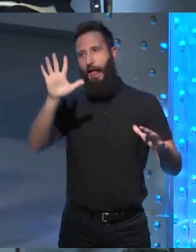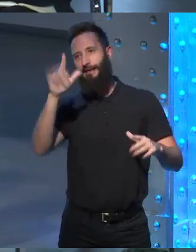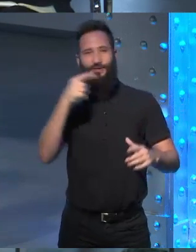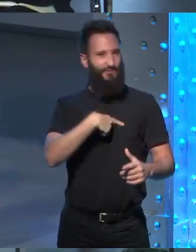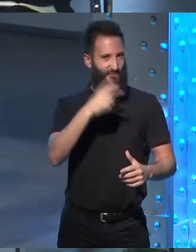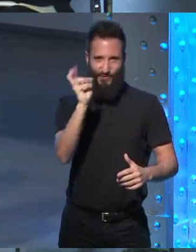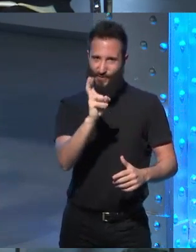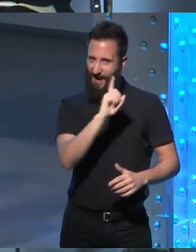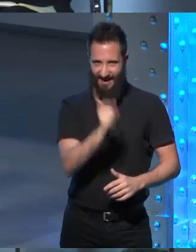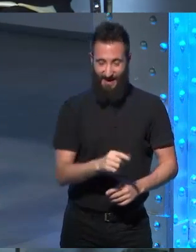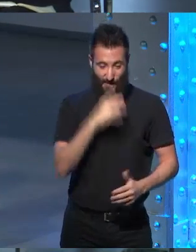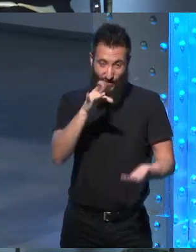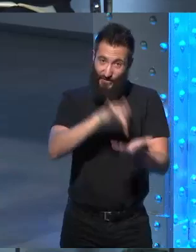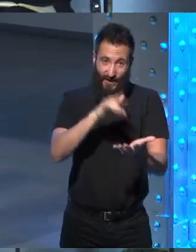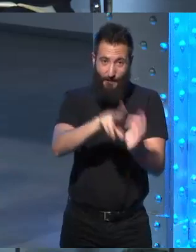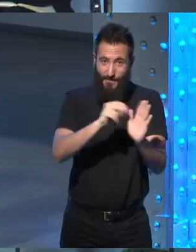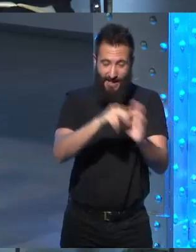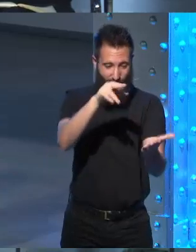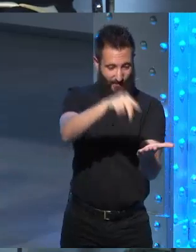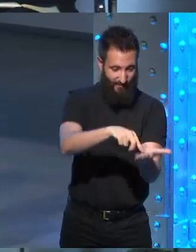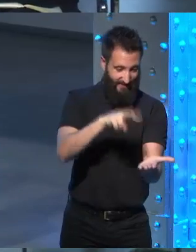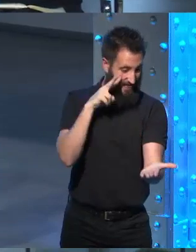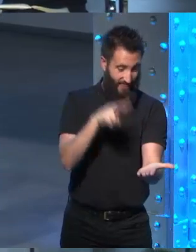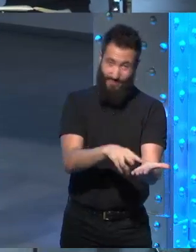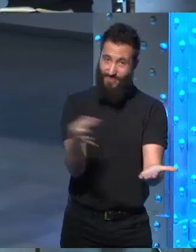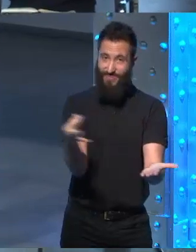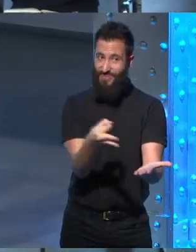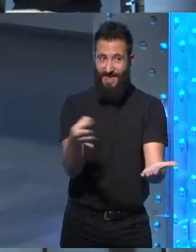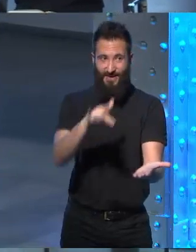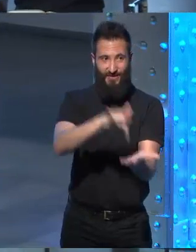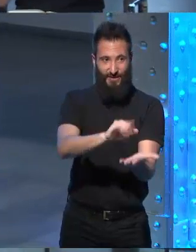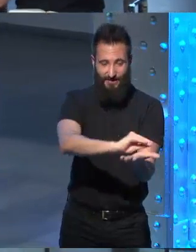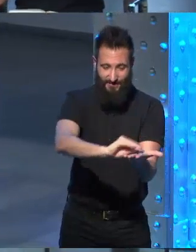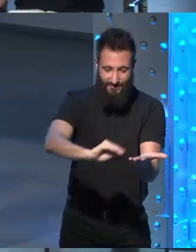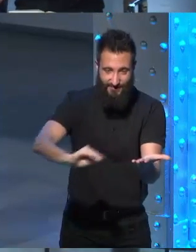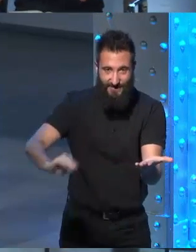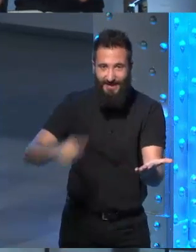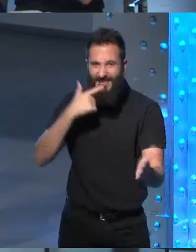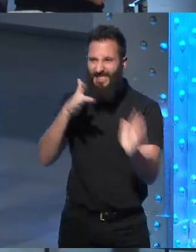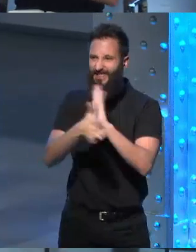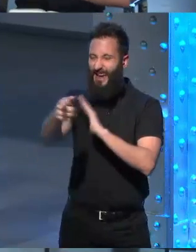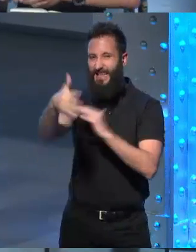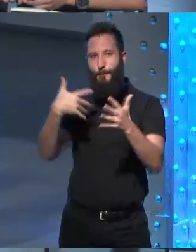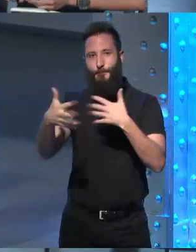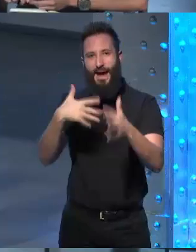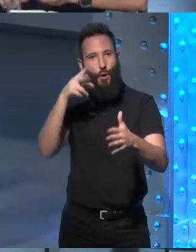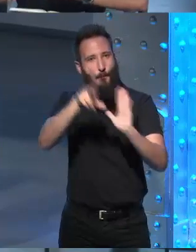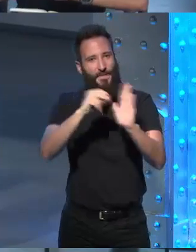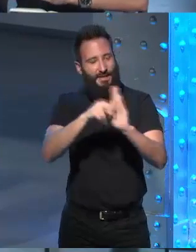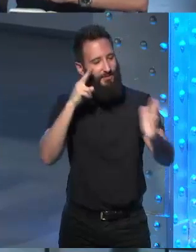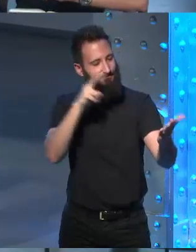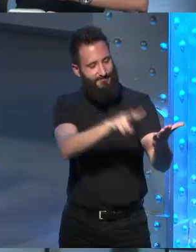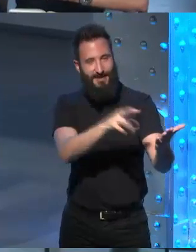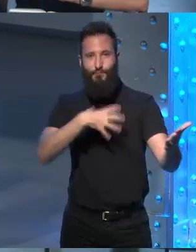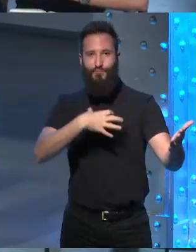así porque los vídeos se ven así. Bueno. O sea que en la rueda de identificación hay que enseñar las manos así para que os reconozcan. Esas son las manos que habéis visto en los vídeos de YMaps.